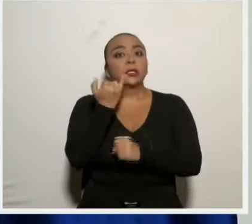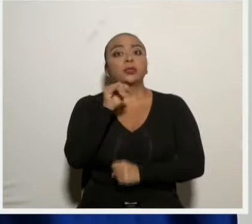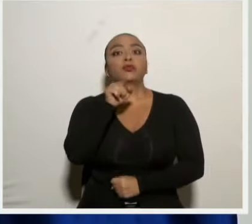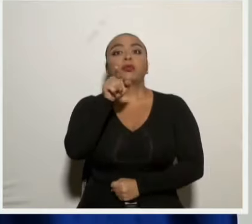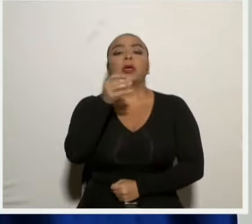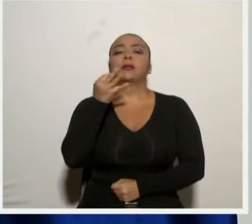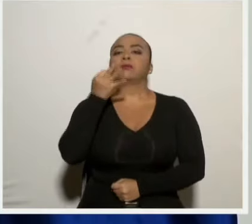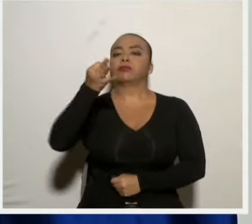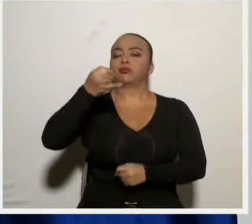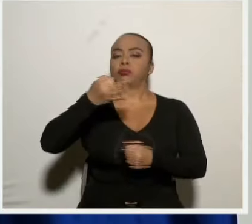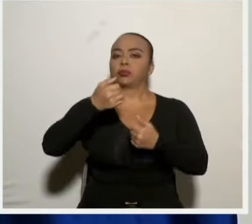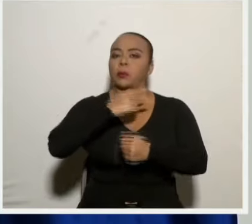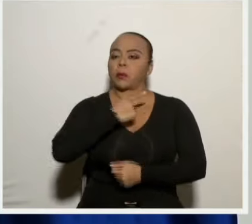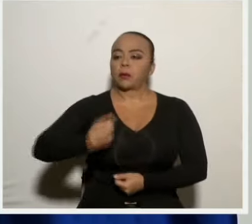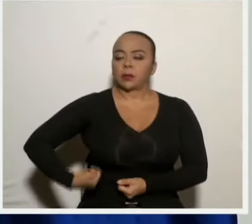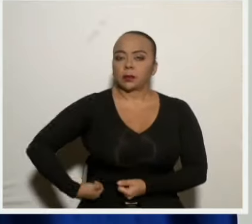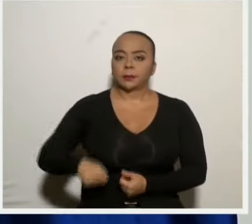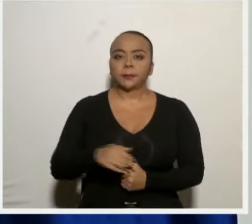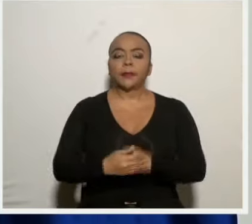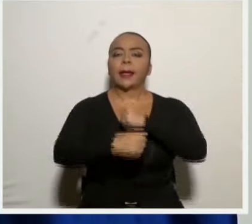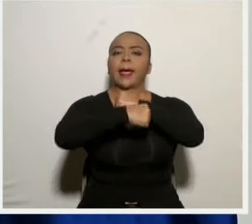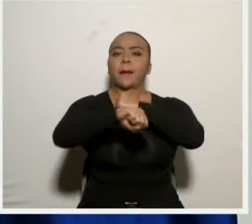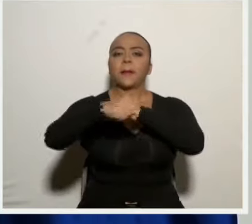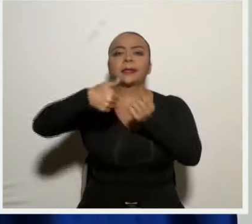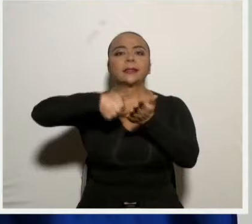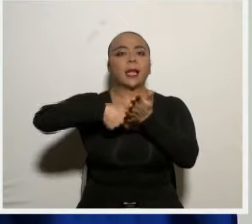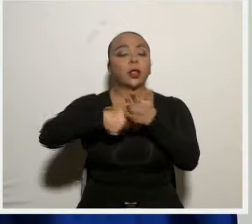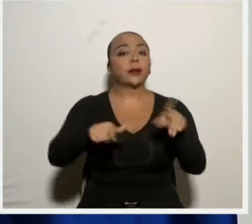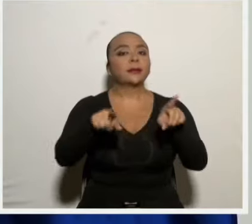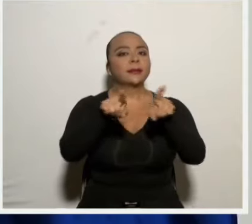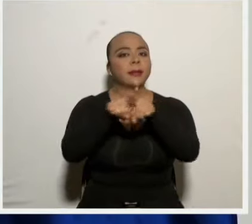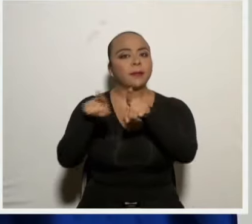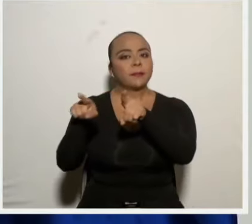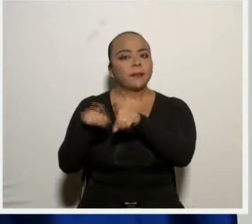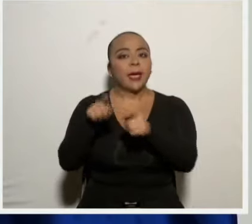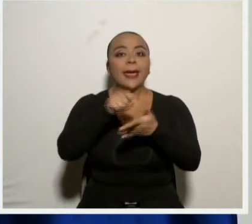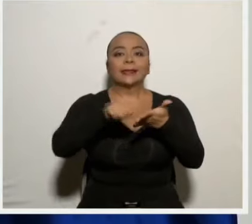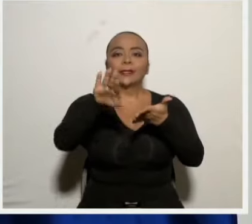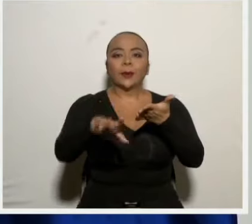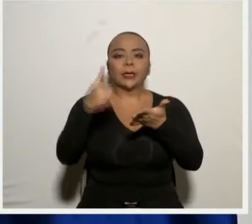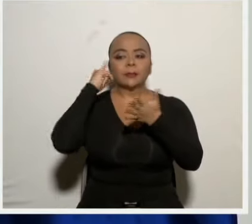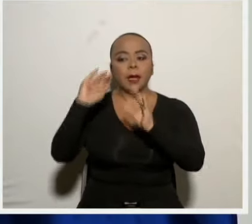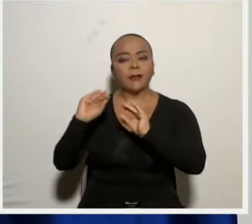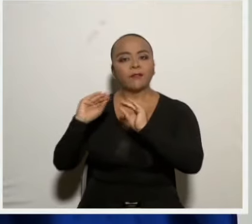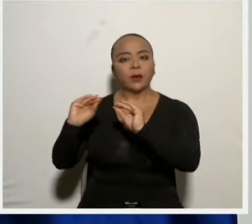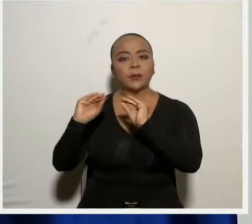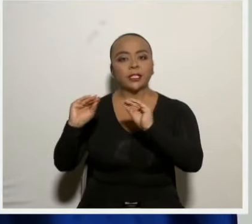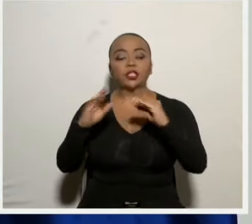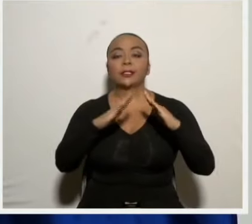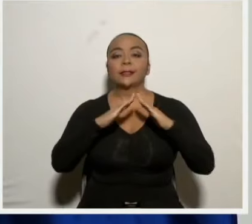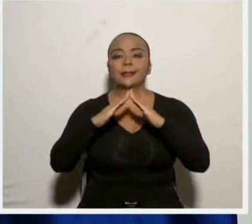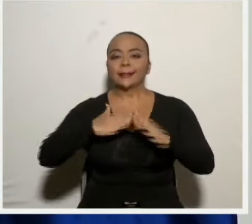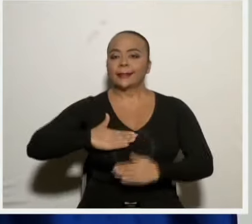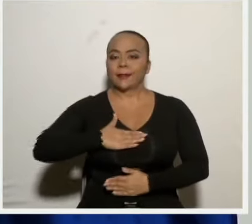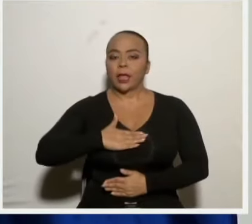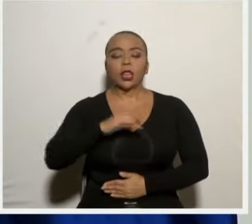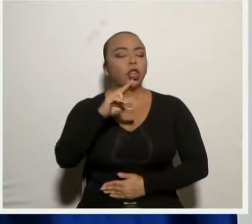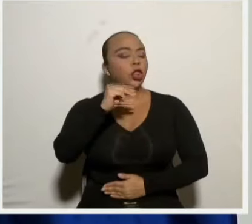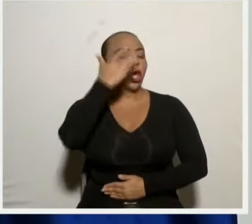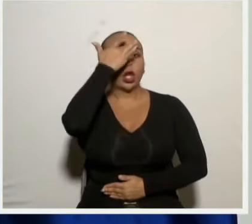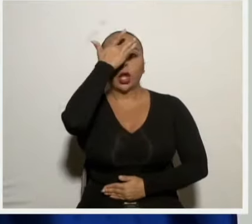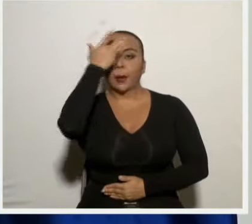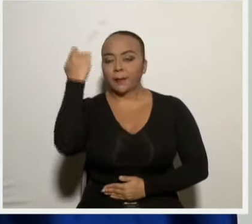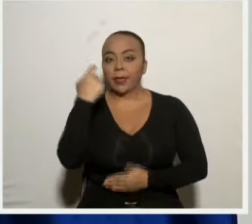electos. Las campañas electorales son también escuelas de formación cívica. No lo olviden,